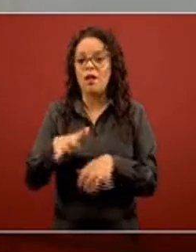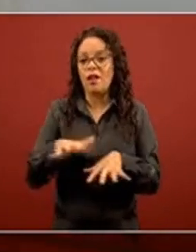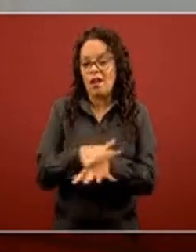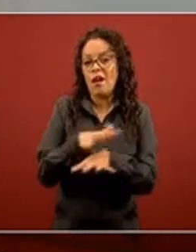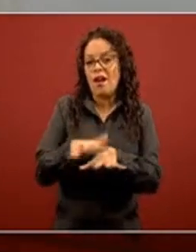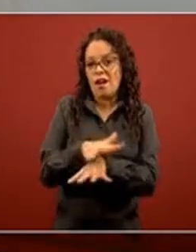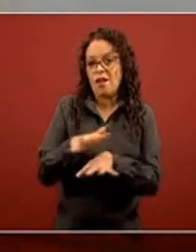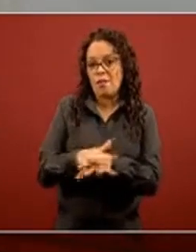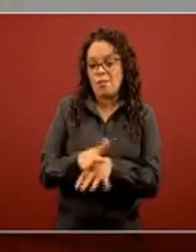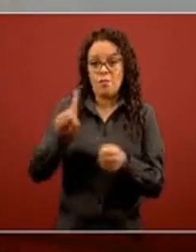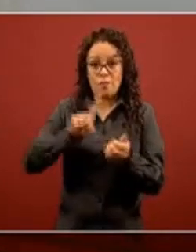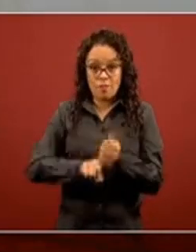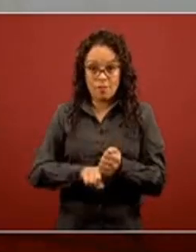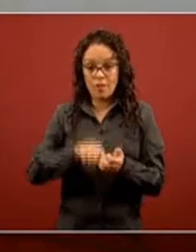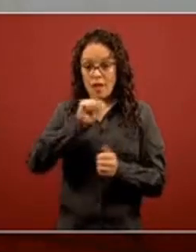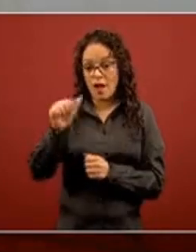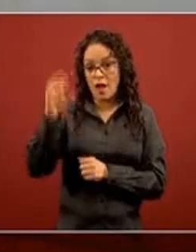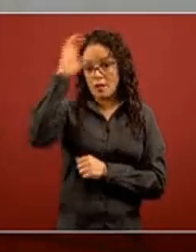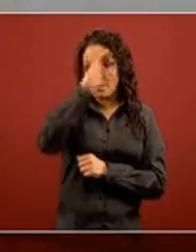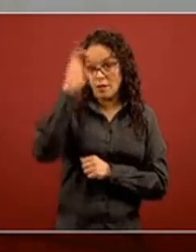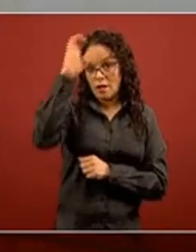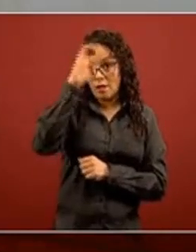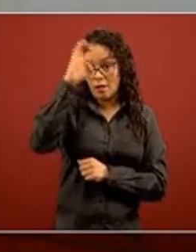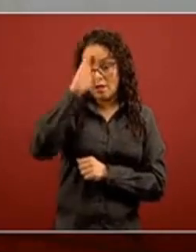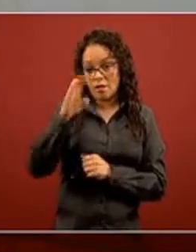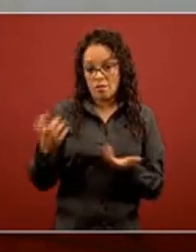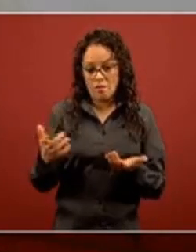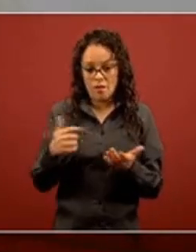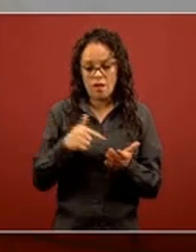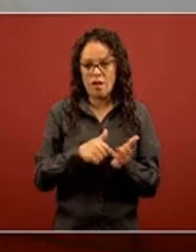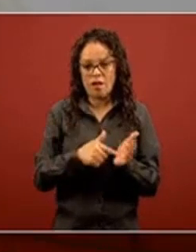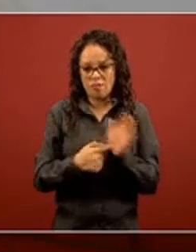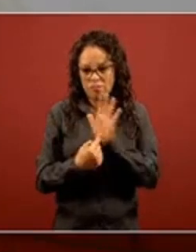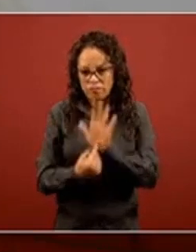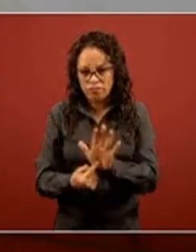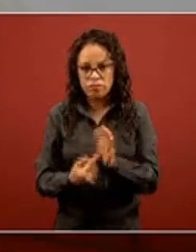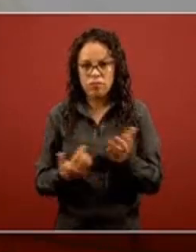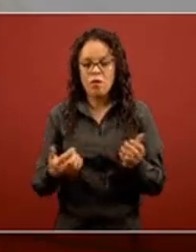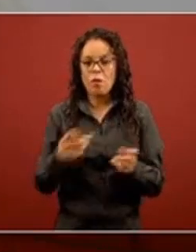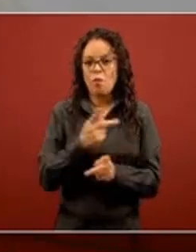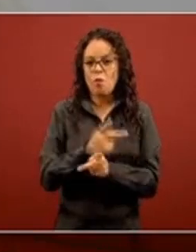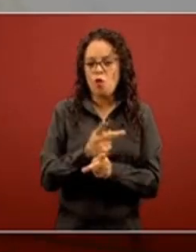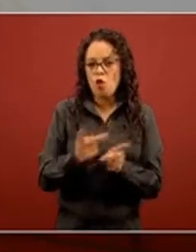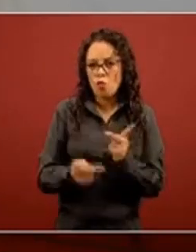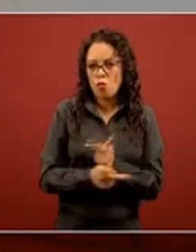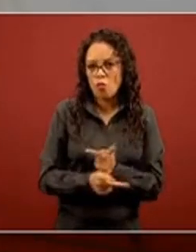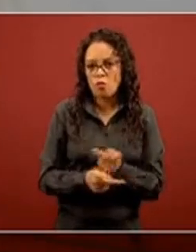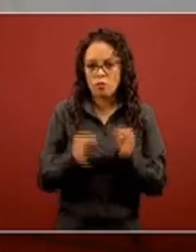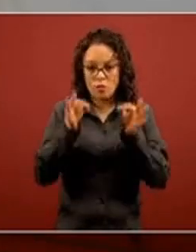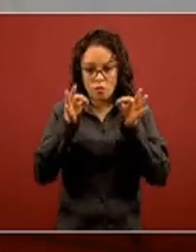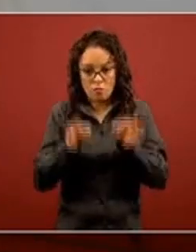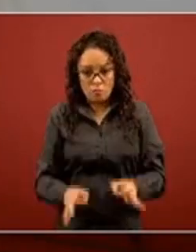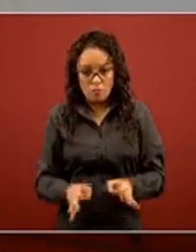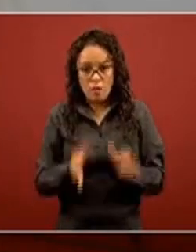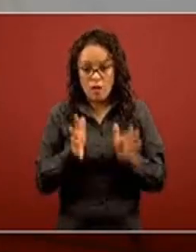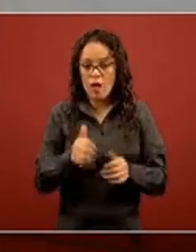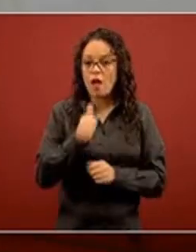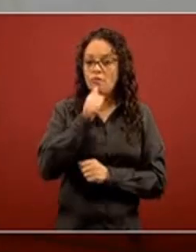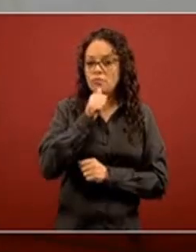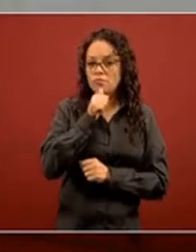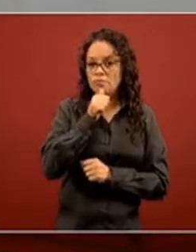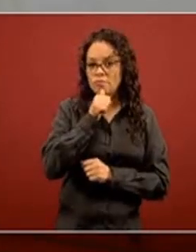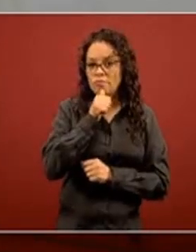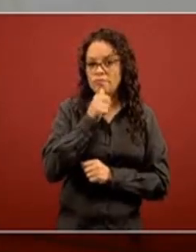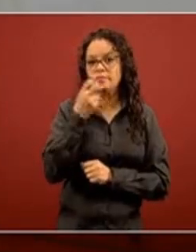científica sobre la utilidad de algo, de una intervención, de un producto, no es completamente definida y entonces